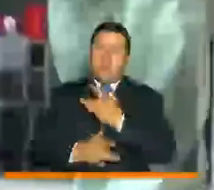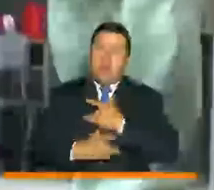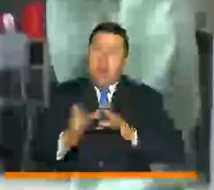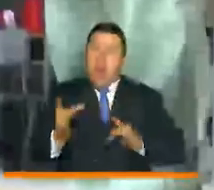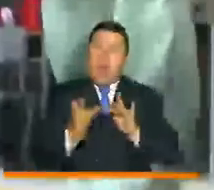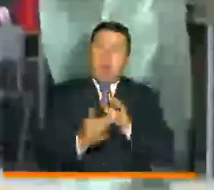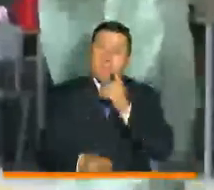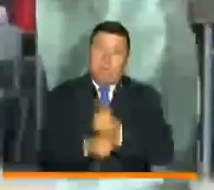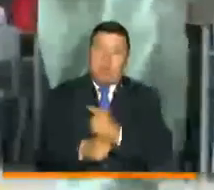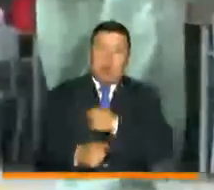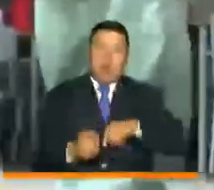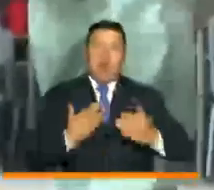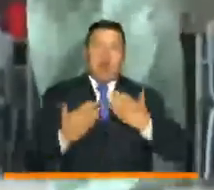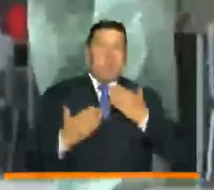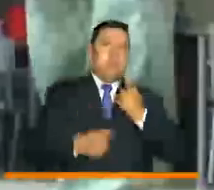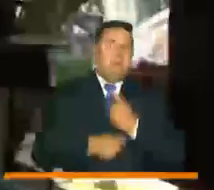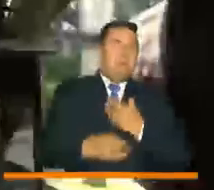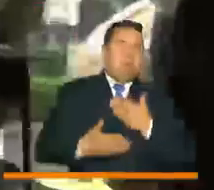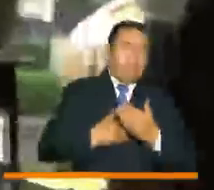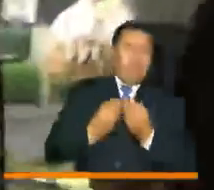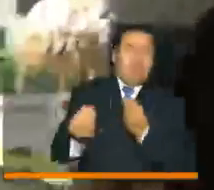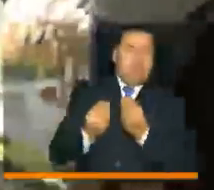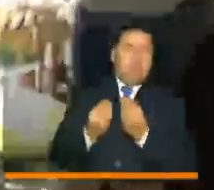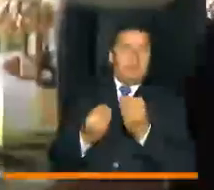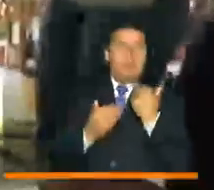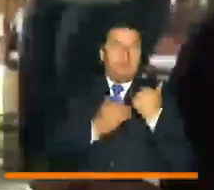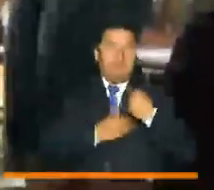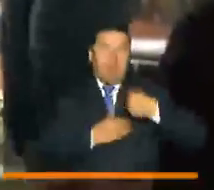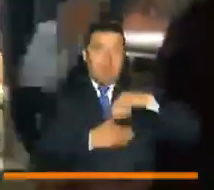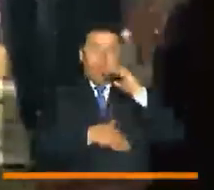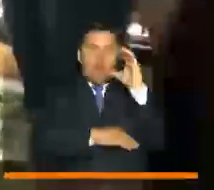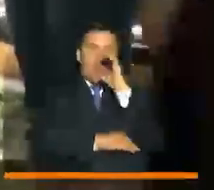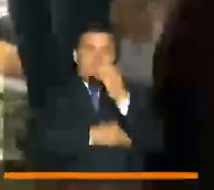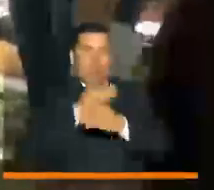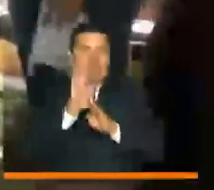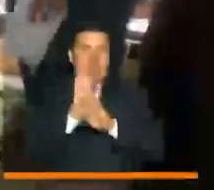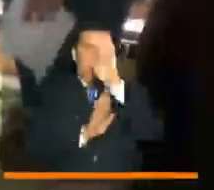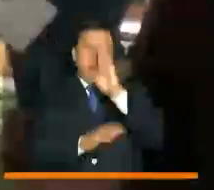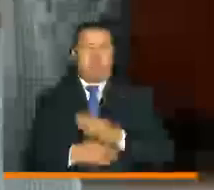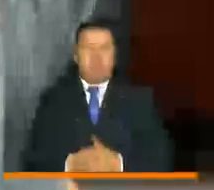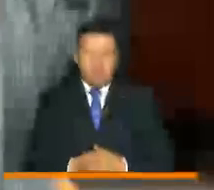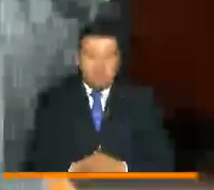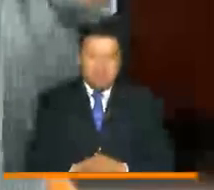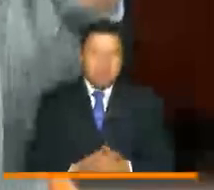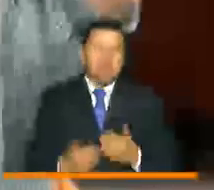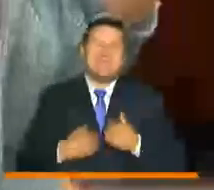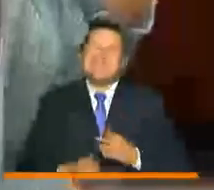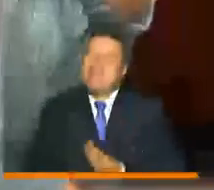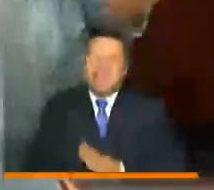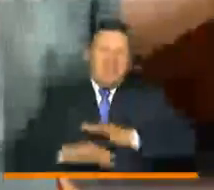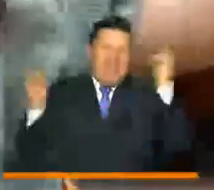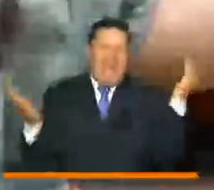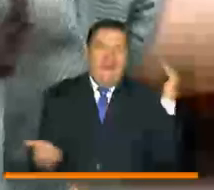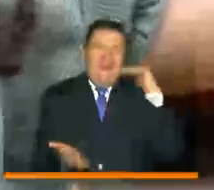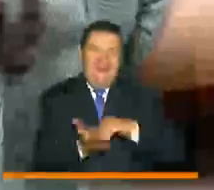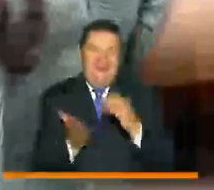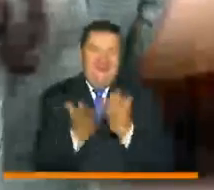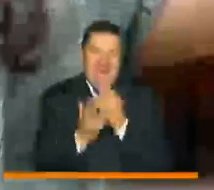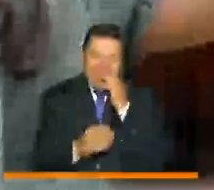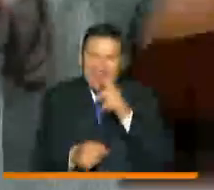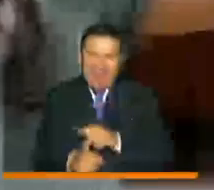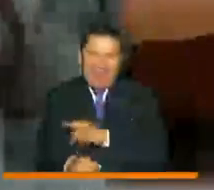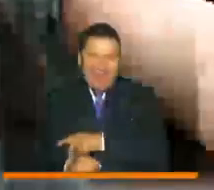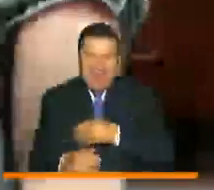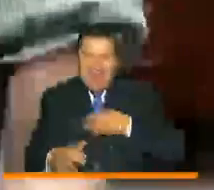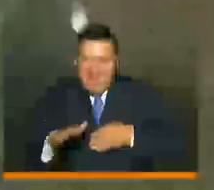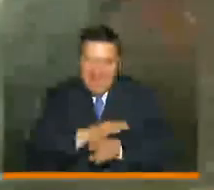bioseguridad, generando la confianza y corresponsabilidad que permiten que Colombia siga avanzando. Estoy feliz de volver al jardín con